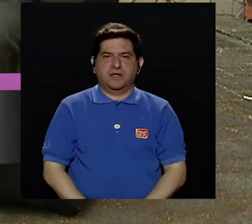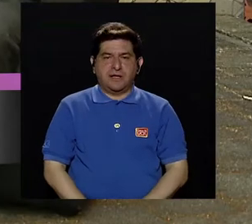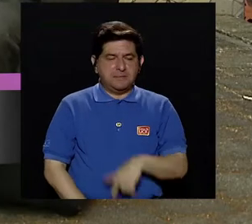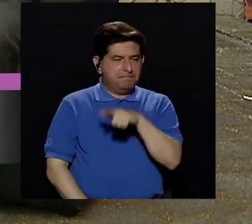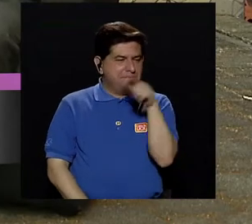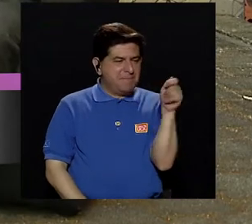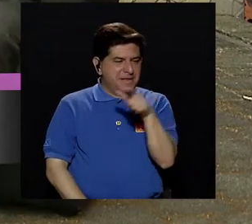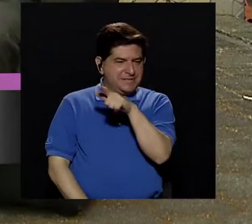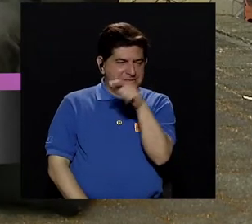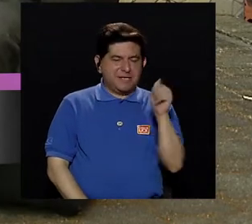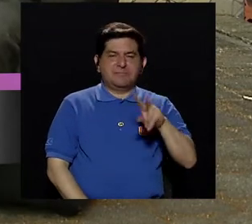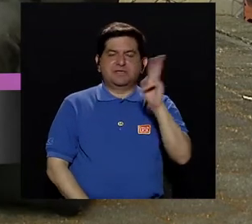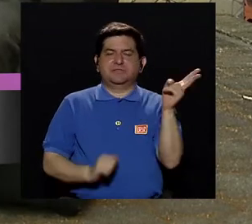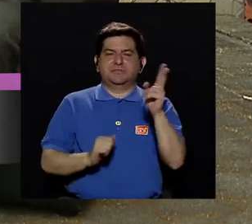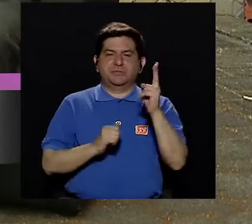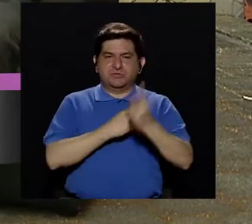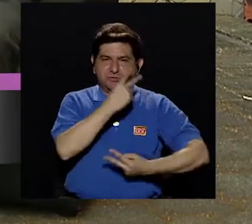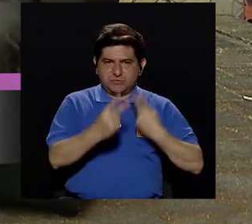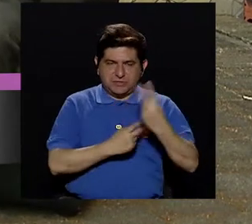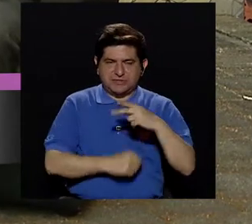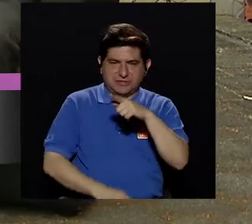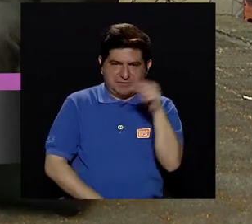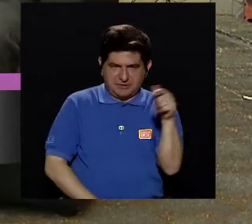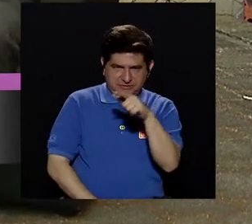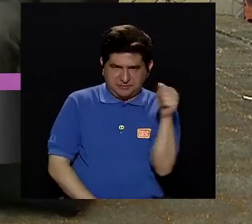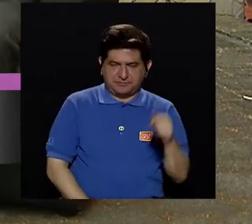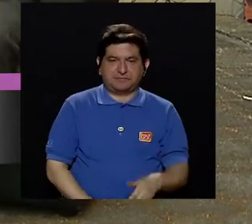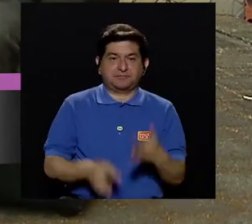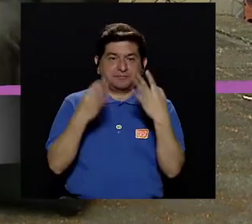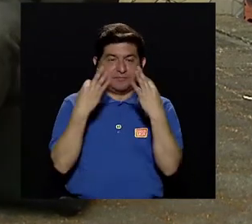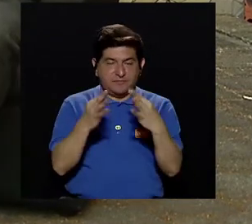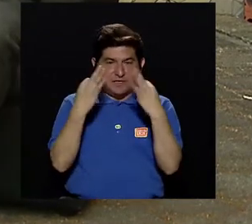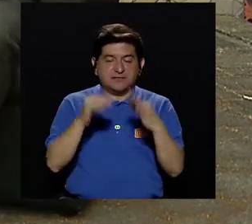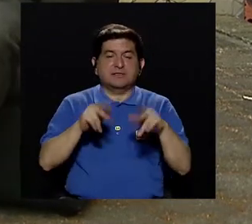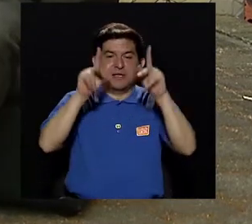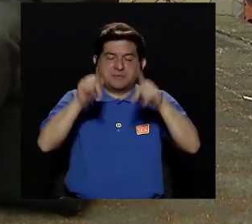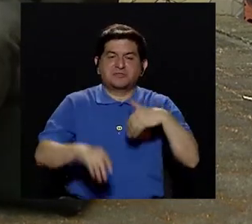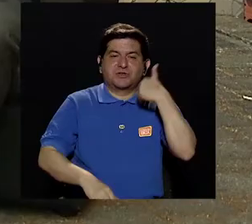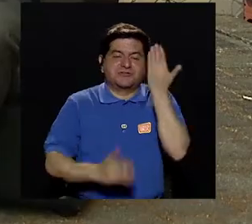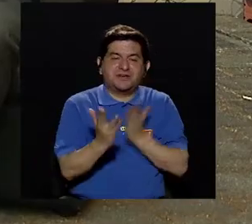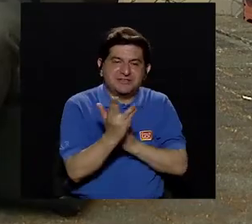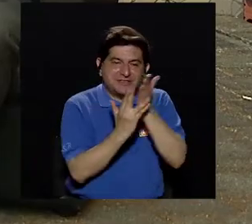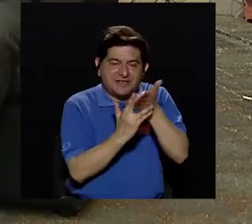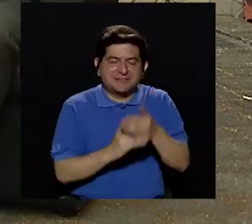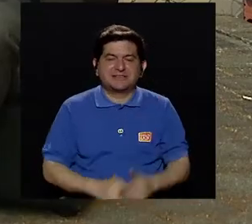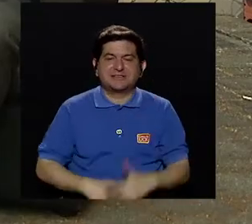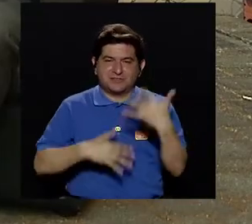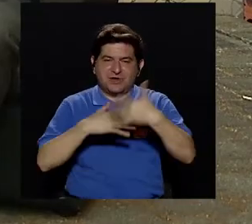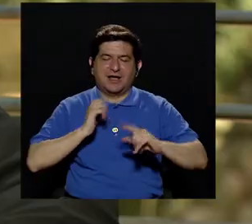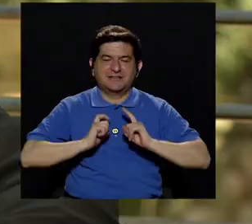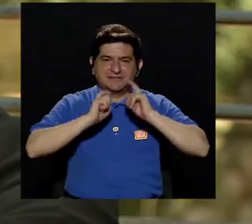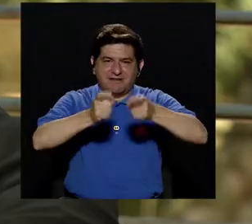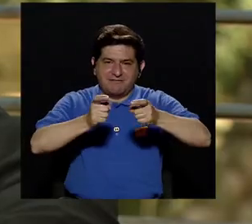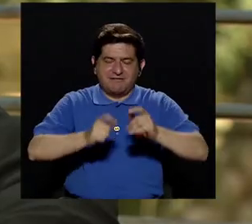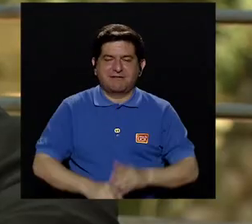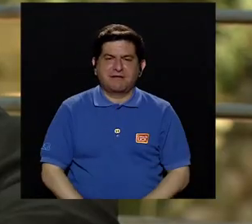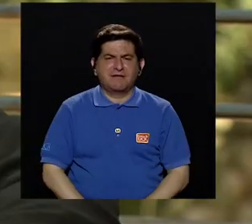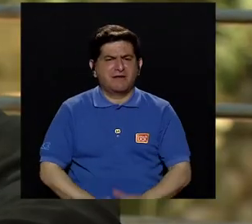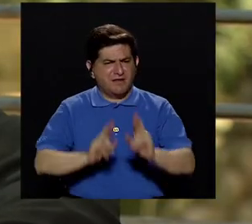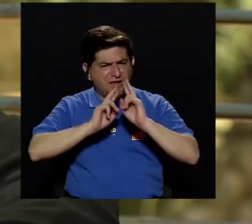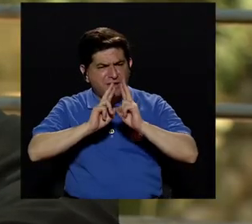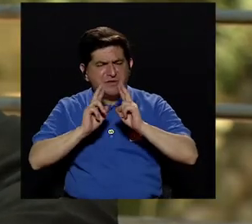hacemos mensualmente, al menos hacemos dos visitas por mes, en los cuales tratamos de facilitarle a las personas el acceso a la donación de sangre. ¿Cuál